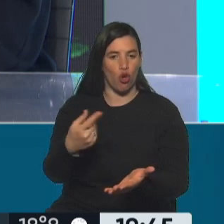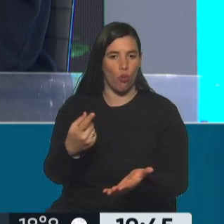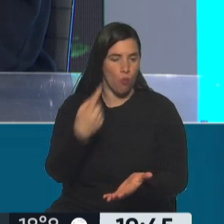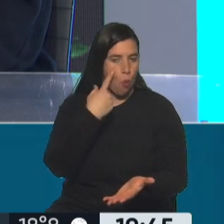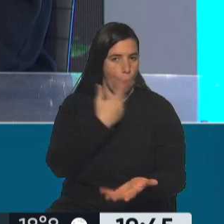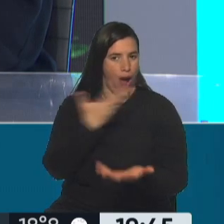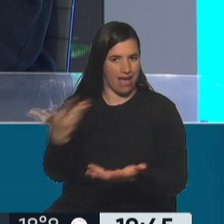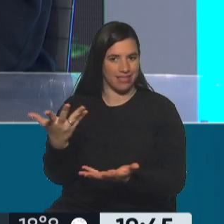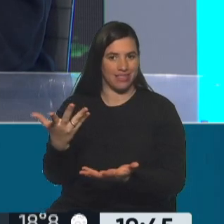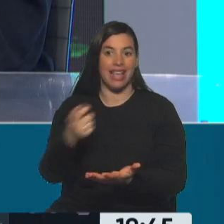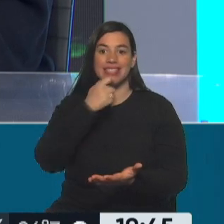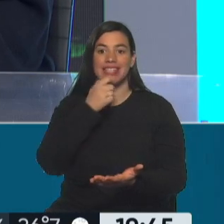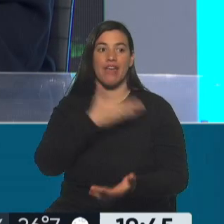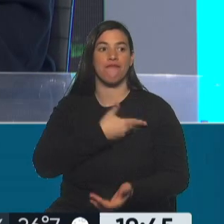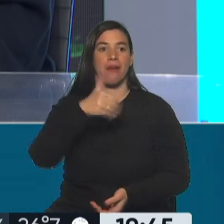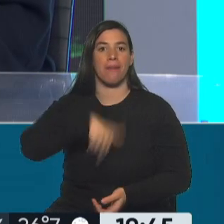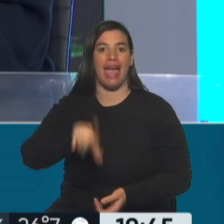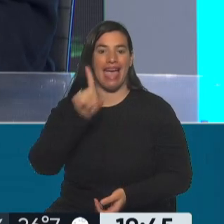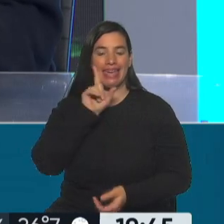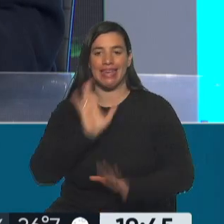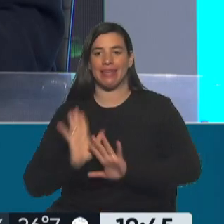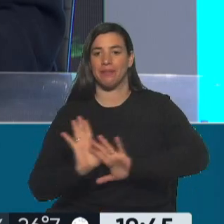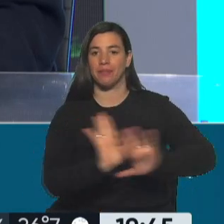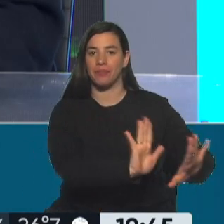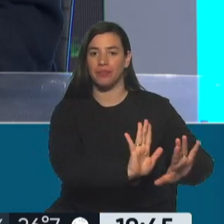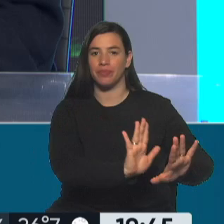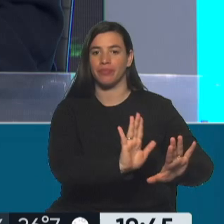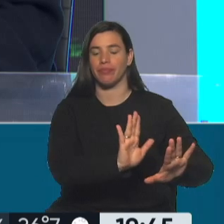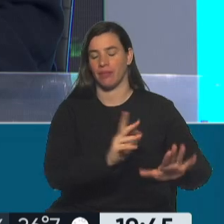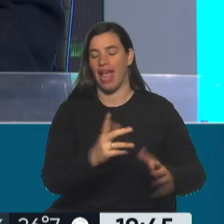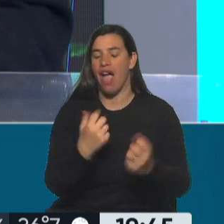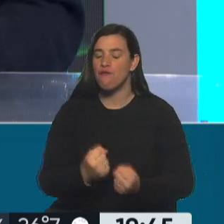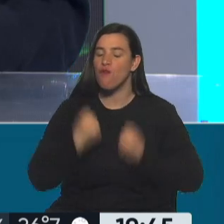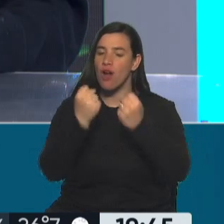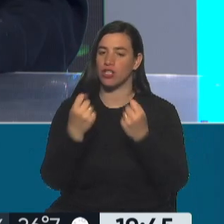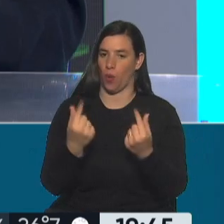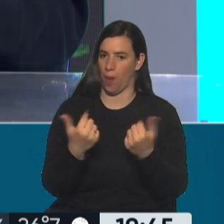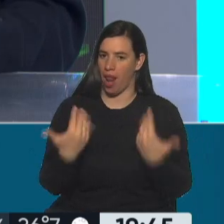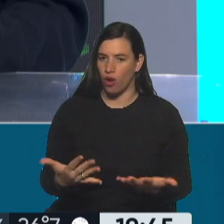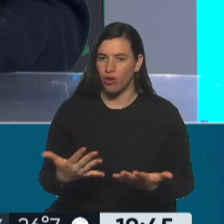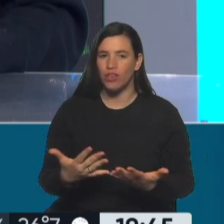tener que, sobre la hora, firmar eso. Pero lo más importante es esto, ¿no?